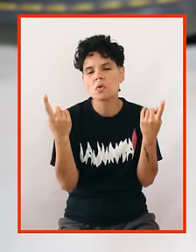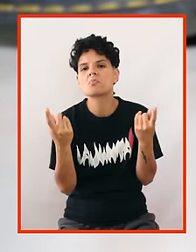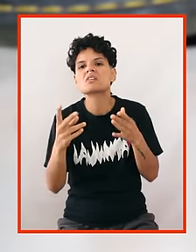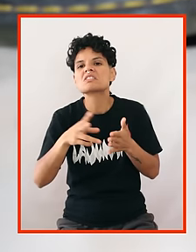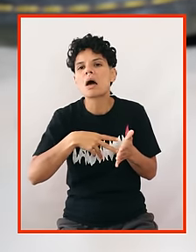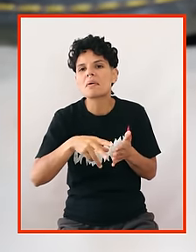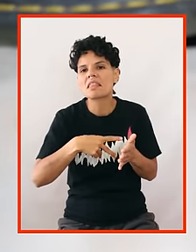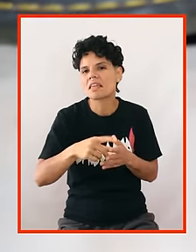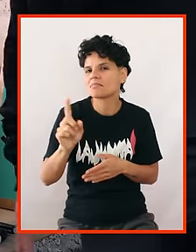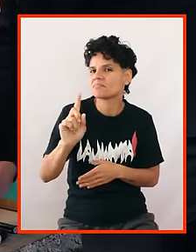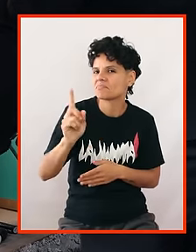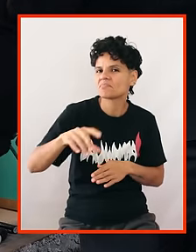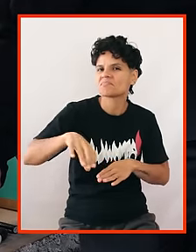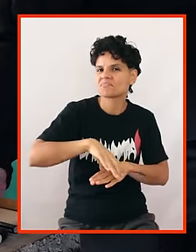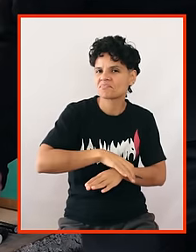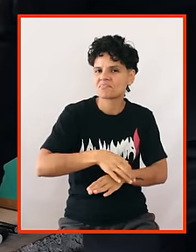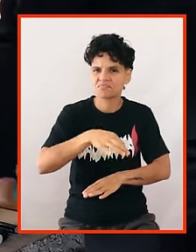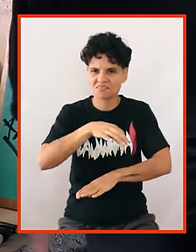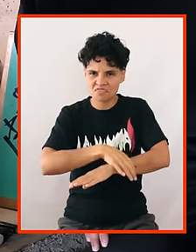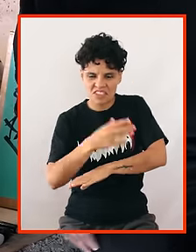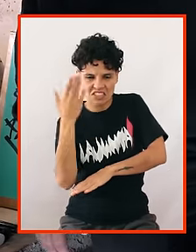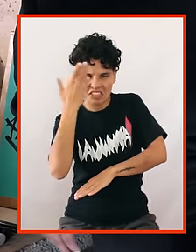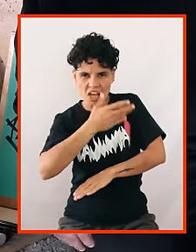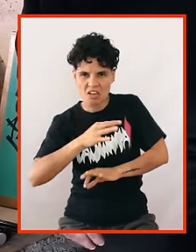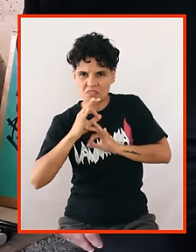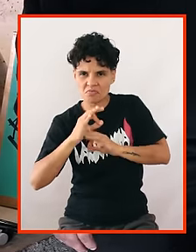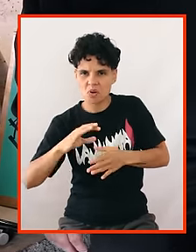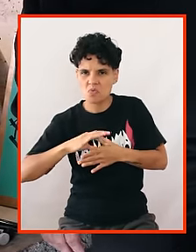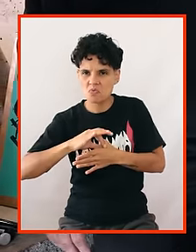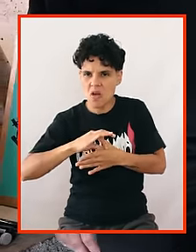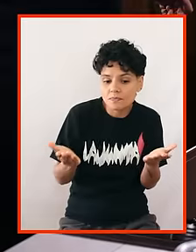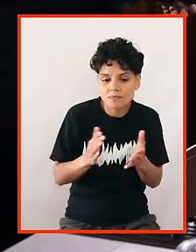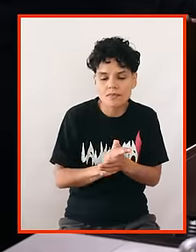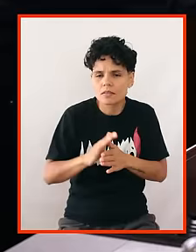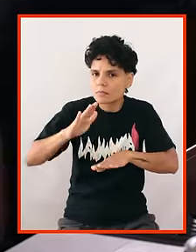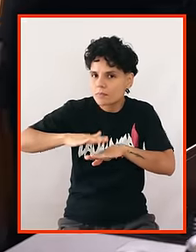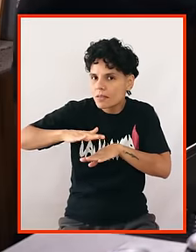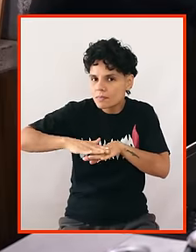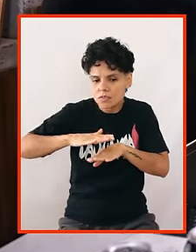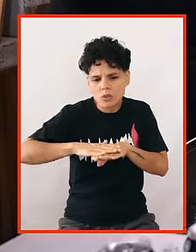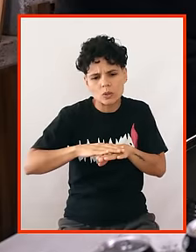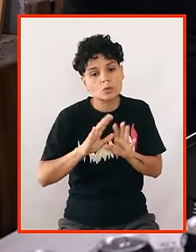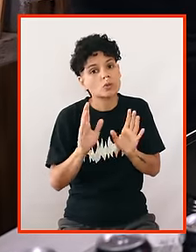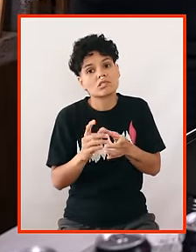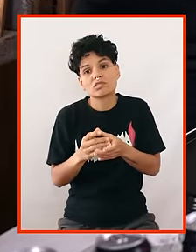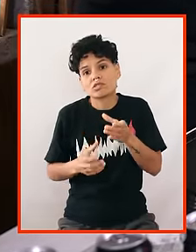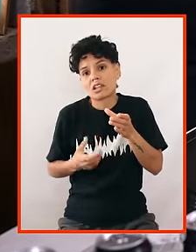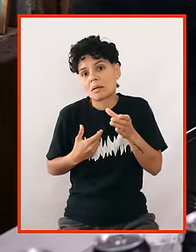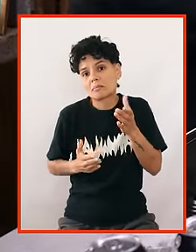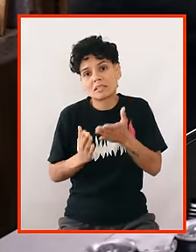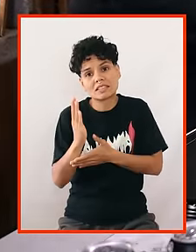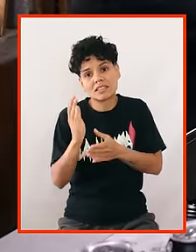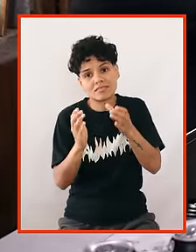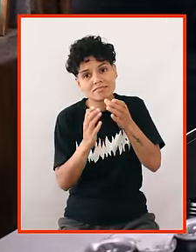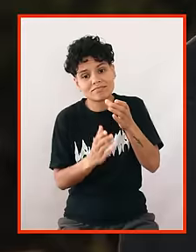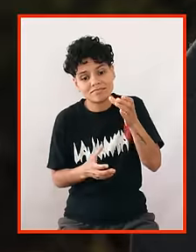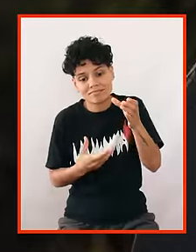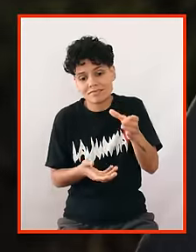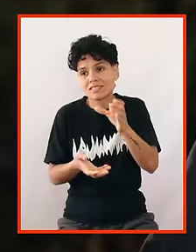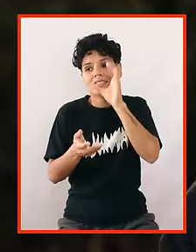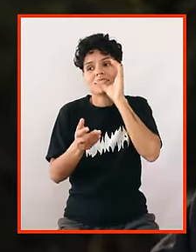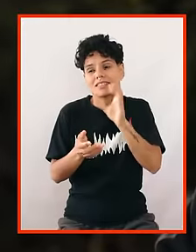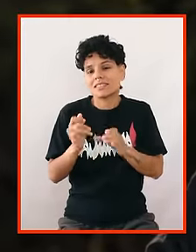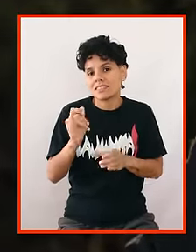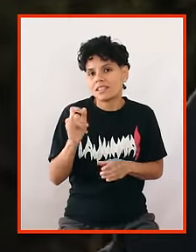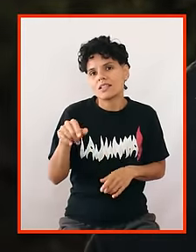Sí. Ninguno con zapatillas. Una banda de rock como tiene que ser. Siéntese aquí. Permiso, todo. Oye, yo ya me serví. No, si yo